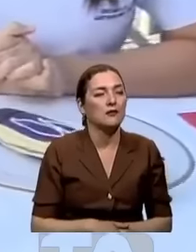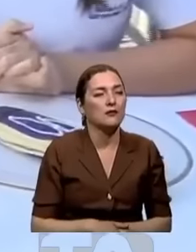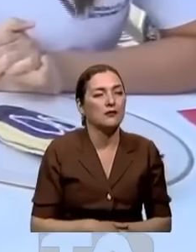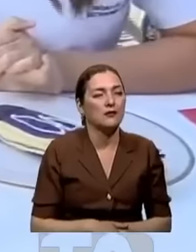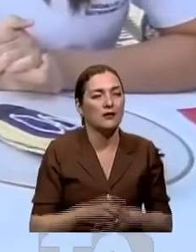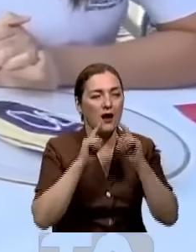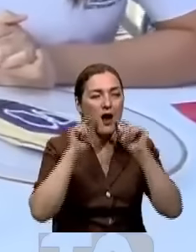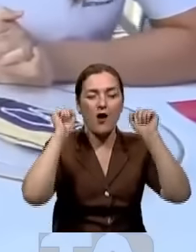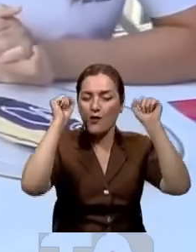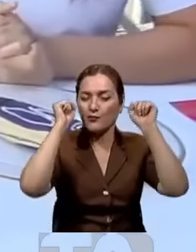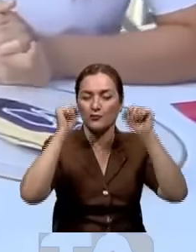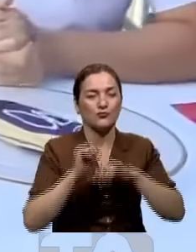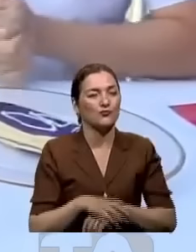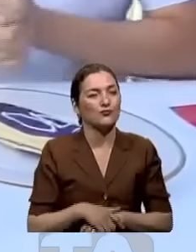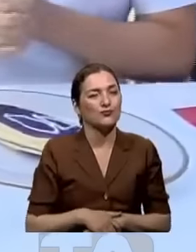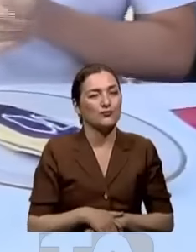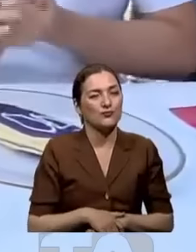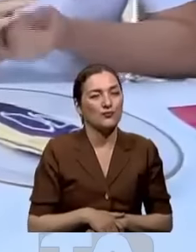barra?